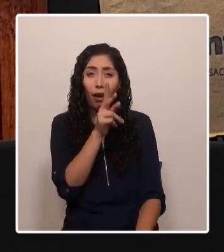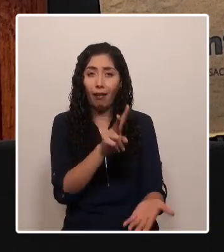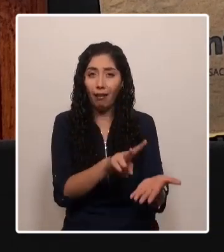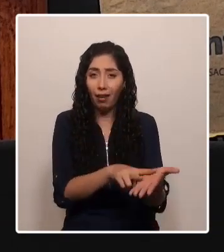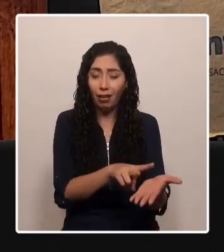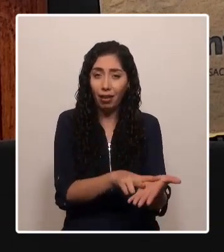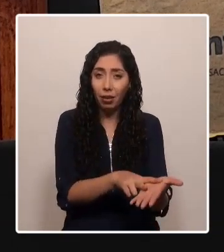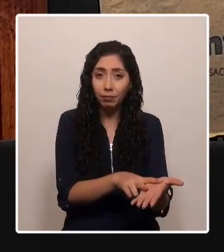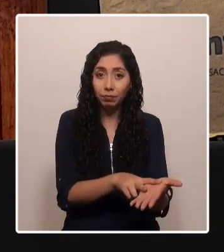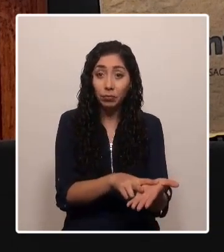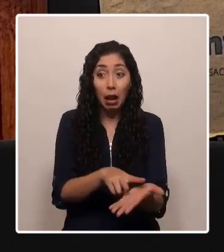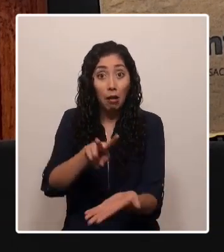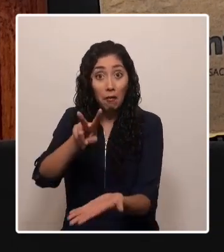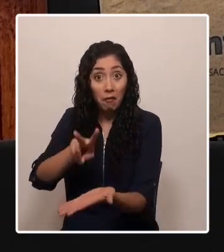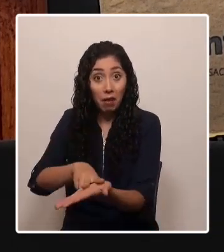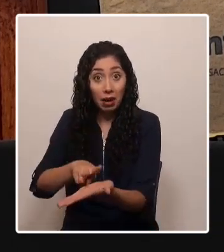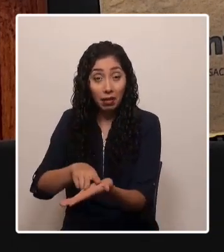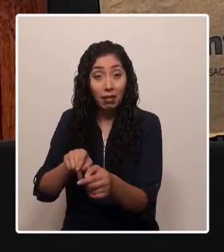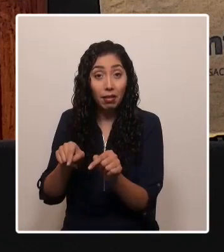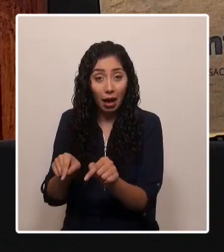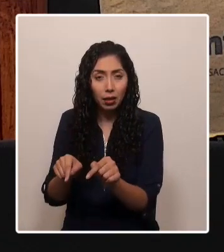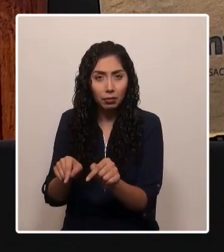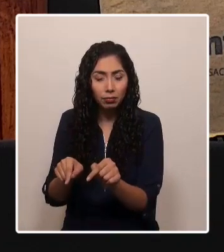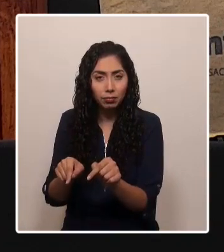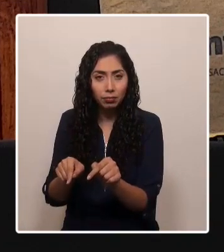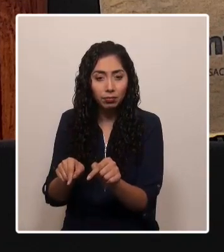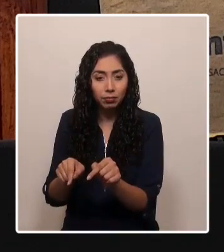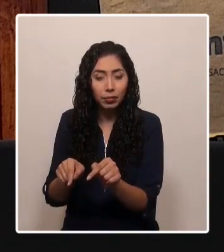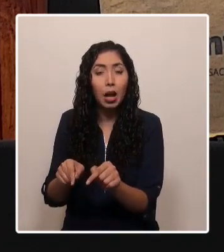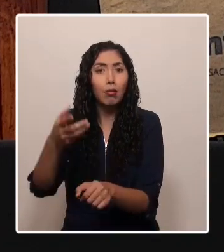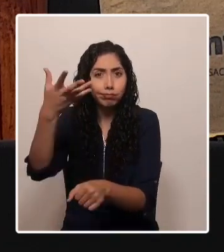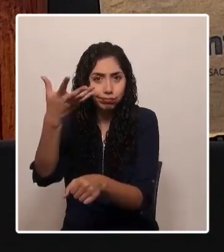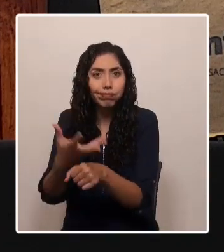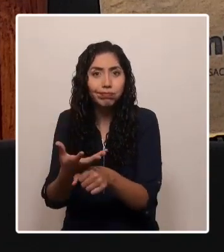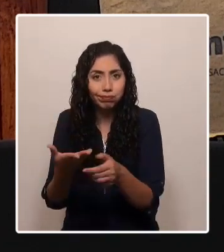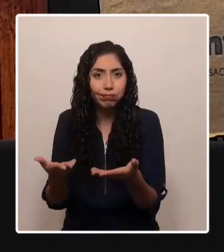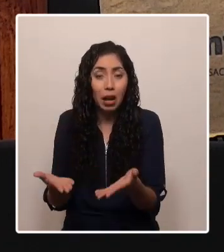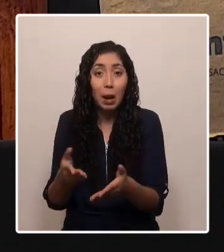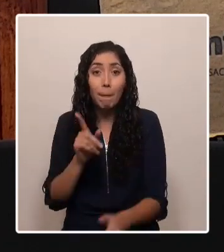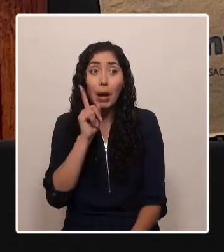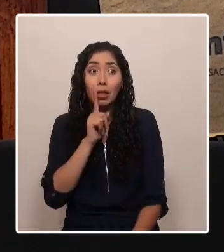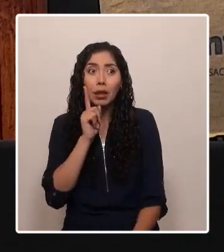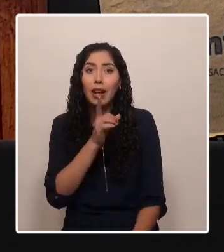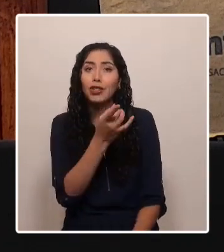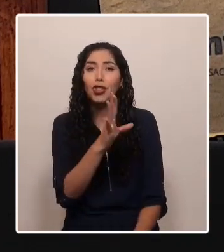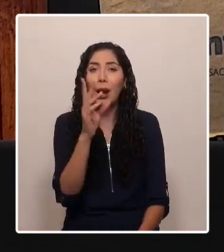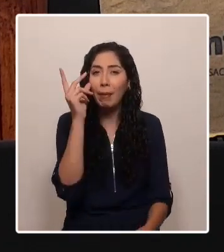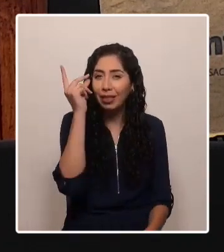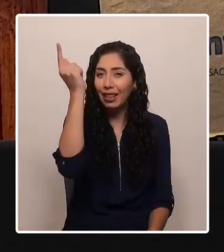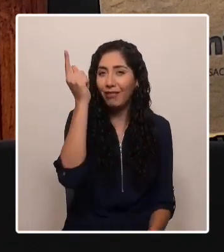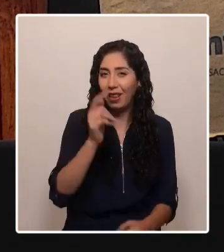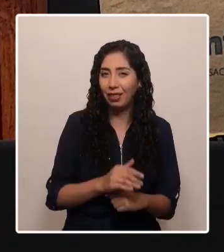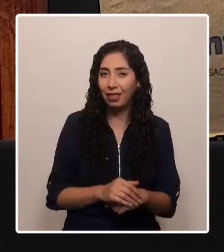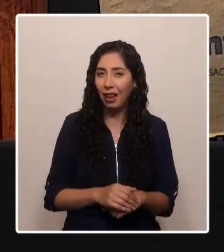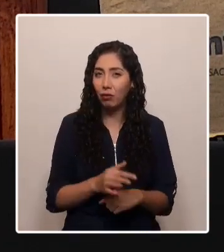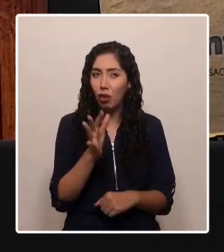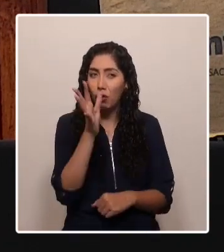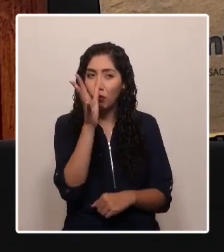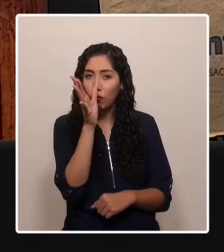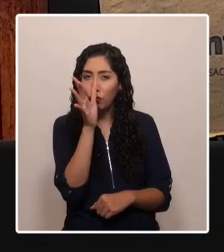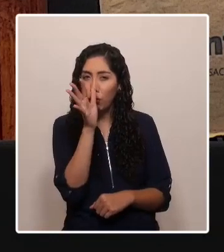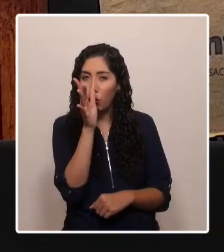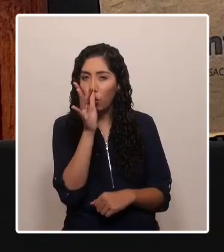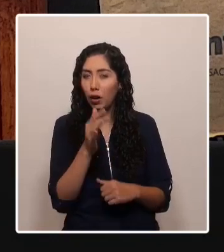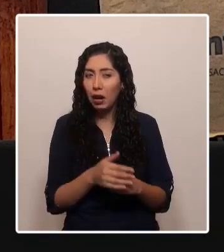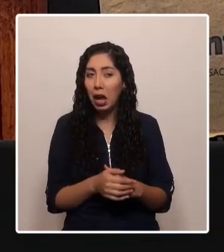verdad es mucho más inverosímil, pero la verdad existe, solo la mentira se inventa. La burla es el atajo mental para llegar a